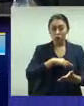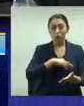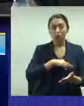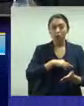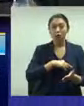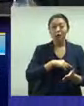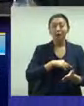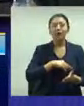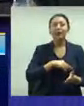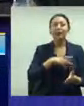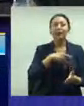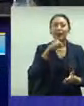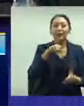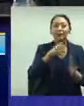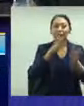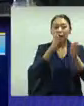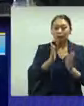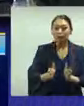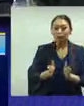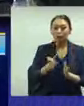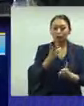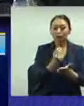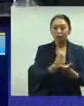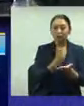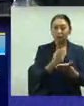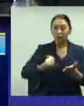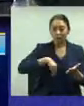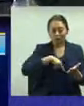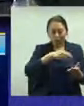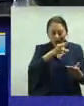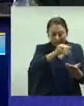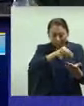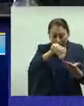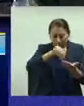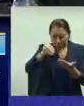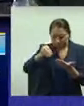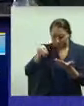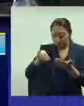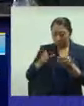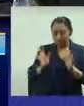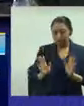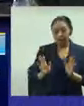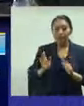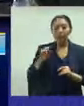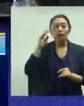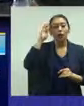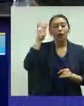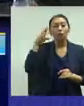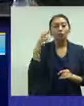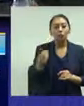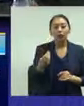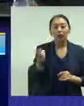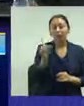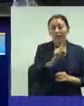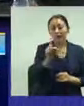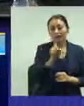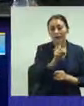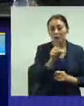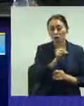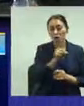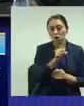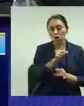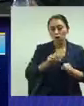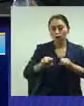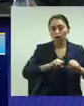presupuestario estamos ahí sí que reajustando, ¿verdad?, derivado a la no ejecución que tenemos en